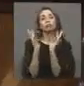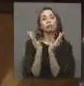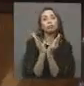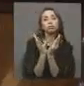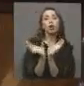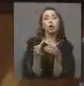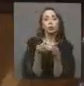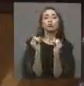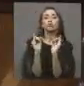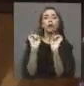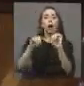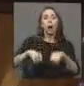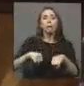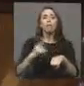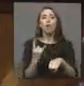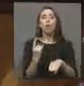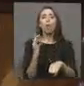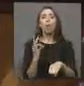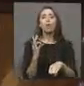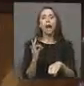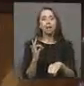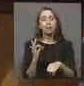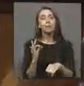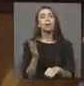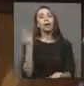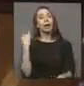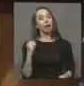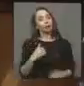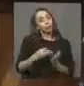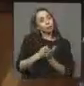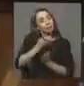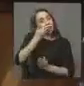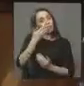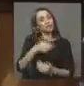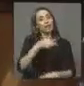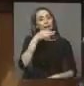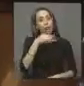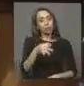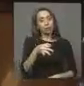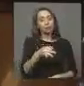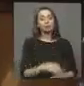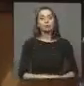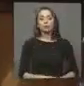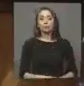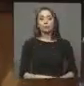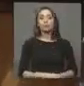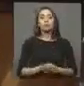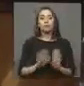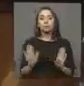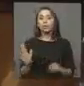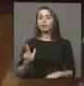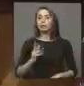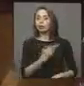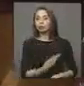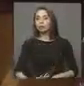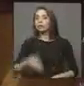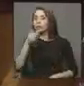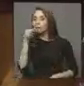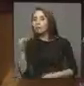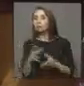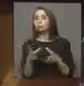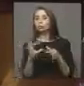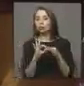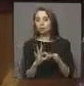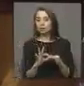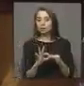la comisión, tal como lo señalé en la primera parte del presente informe. He dicho, señor presidente, muchas